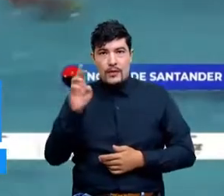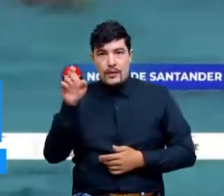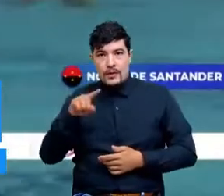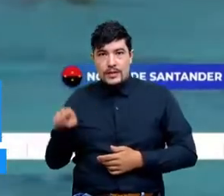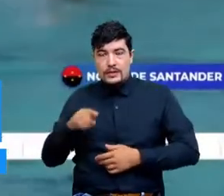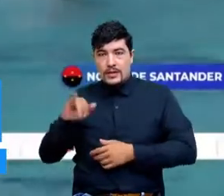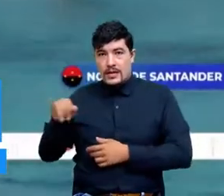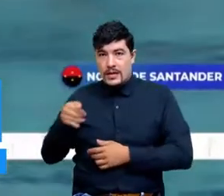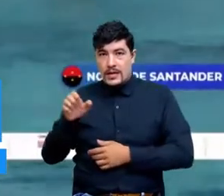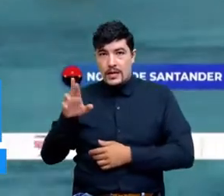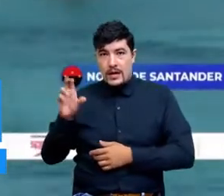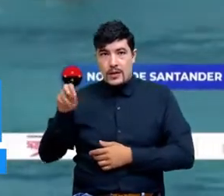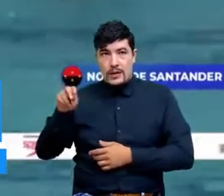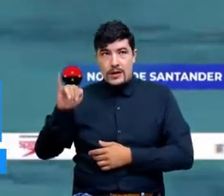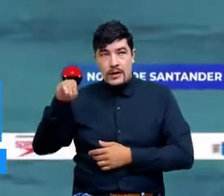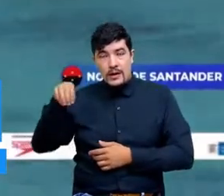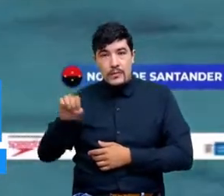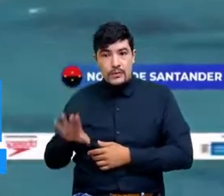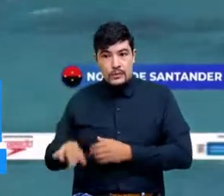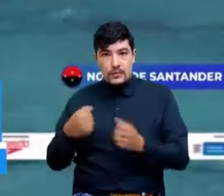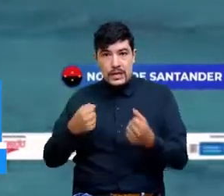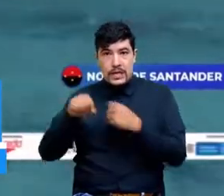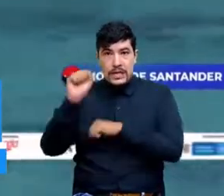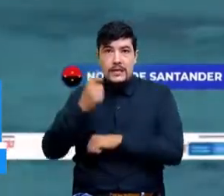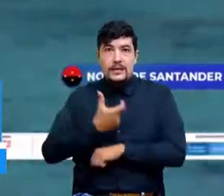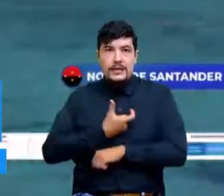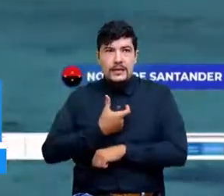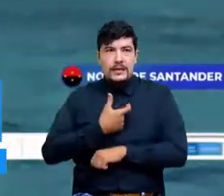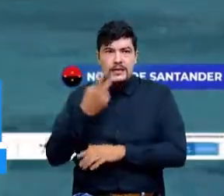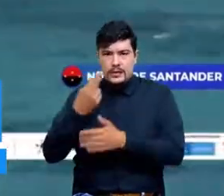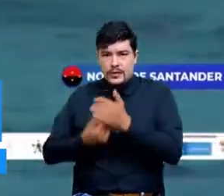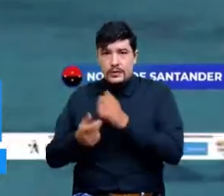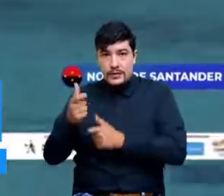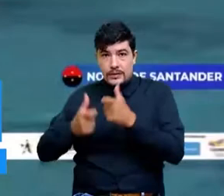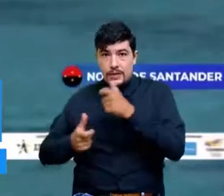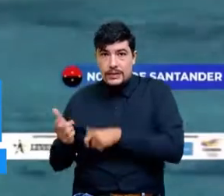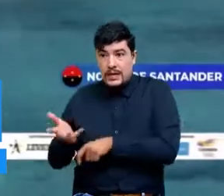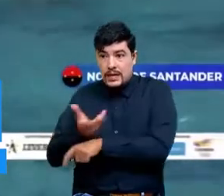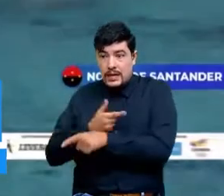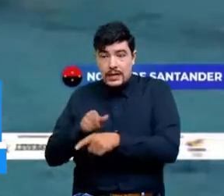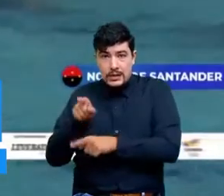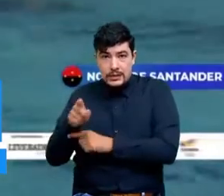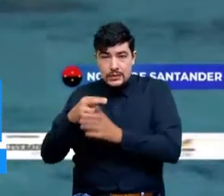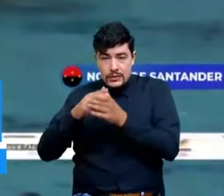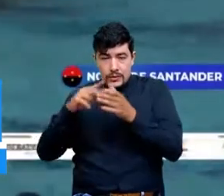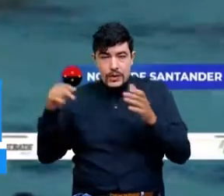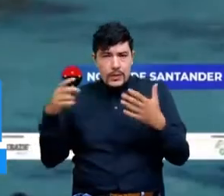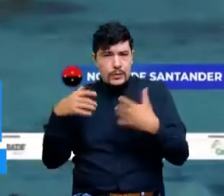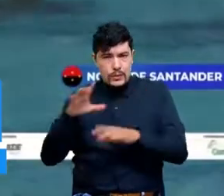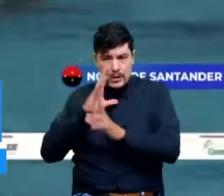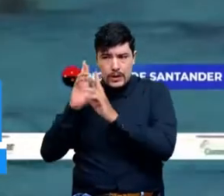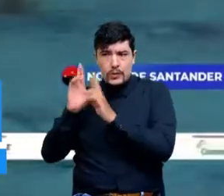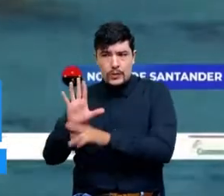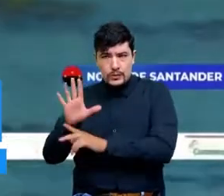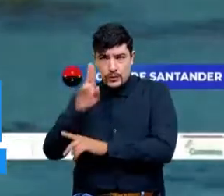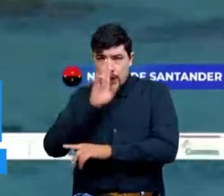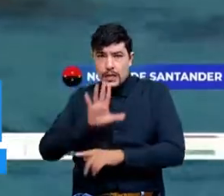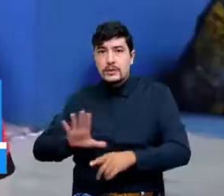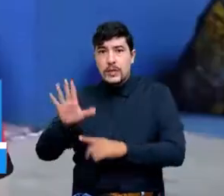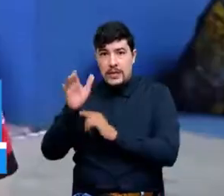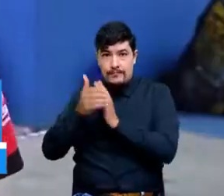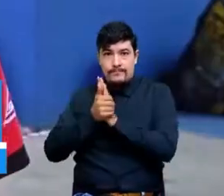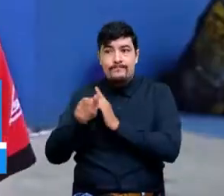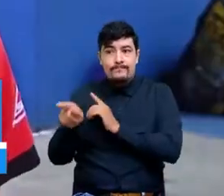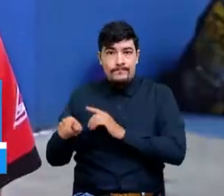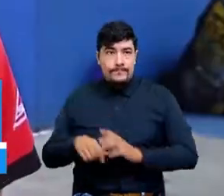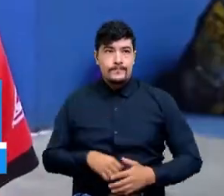alzaron con la medalla de bronce en el dueto mixto infantil. La pareja de nadadores artísticos se vienen destacando en las competencias a nivel nacional. Muy bien,